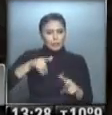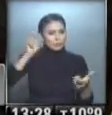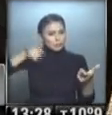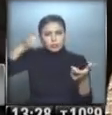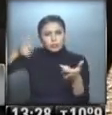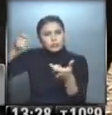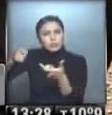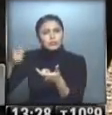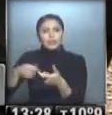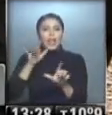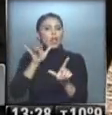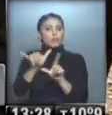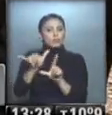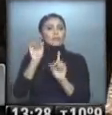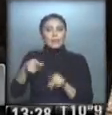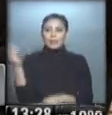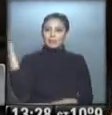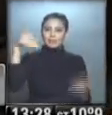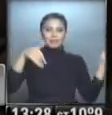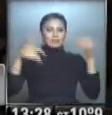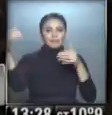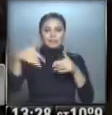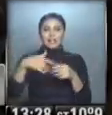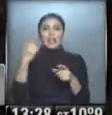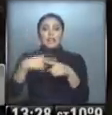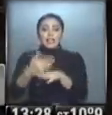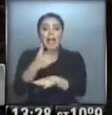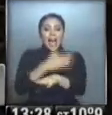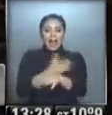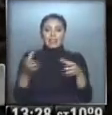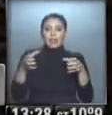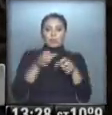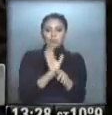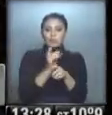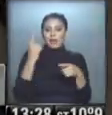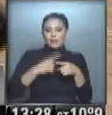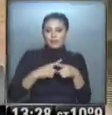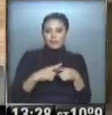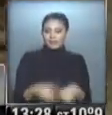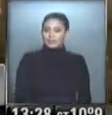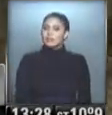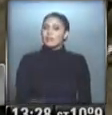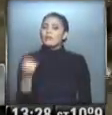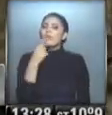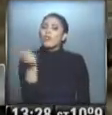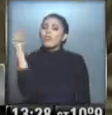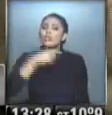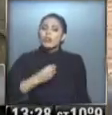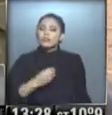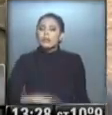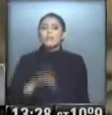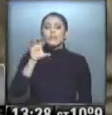fundamental YouTube de gente que se vi suma y una previa ceremonia previa recital viniste Dee